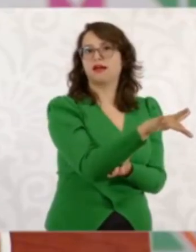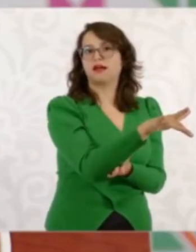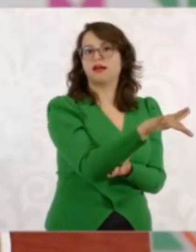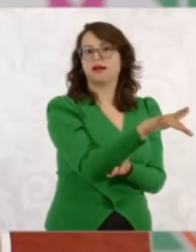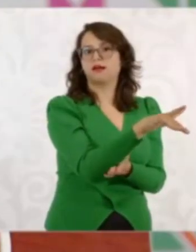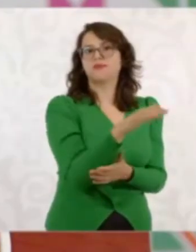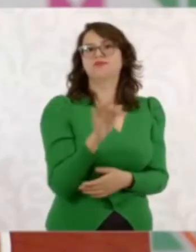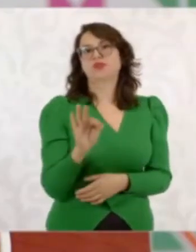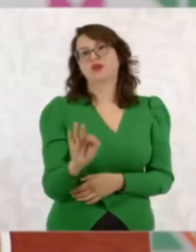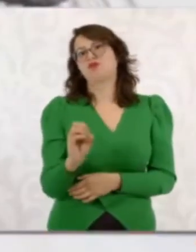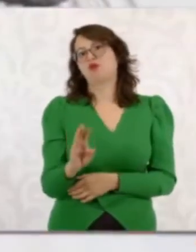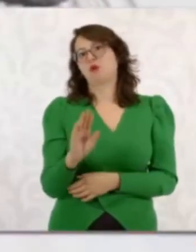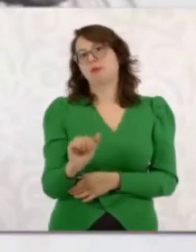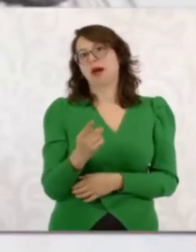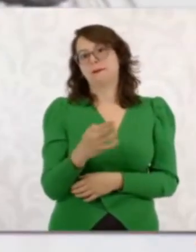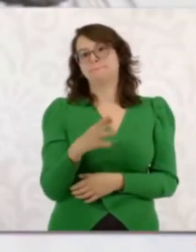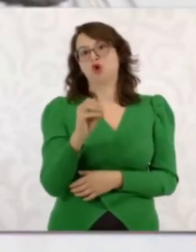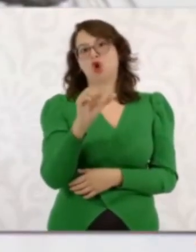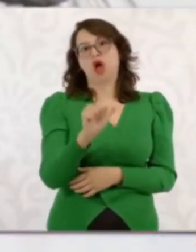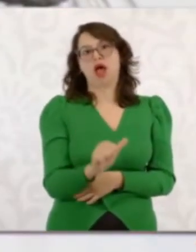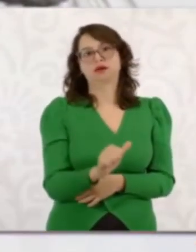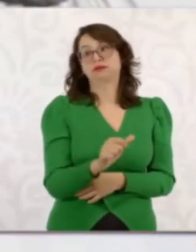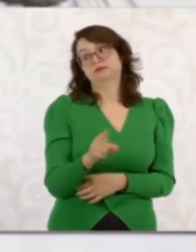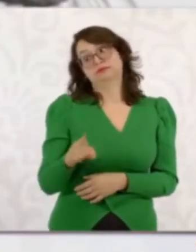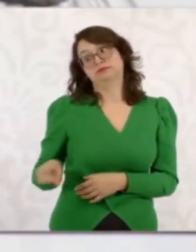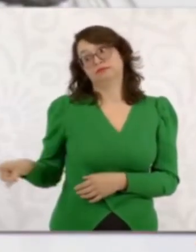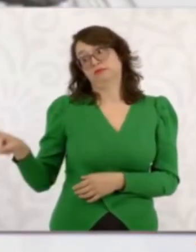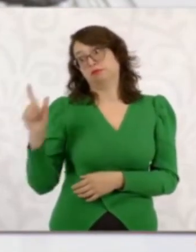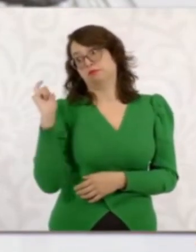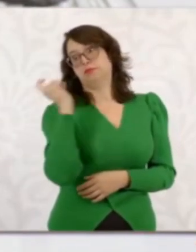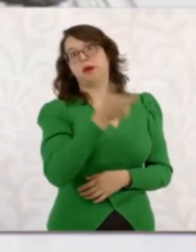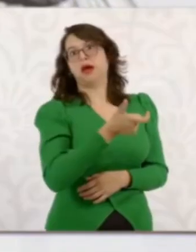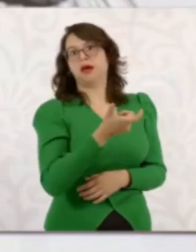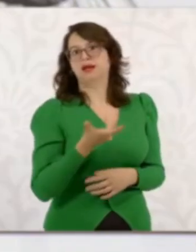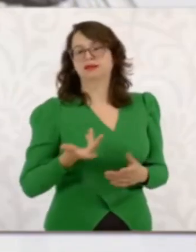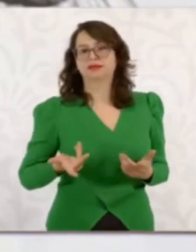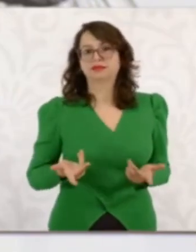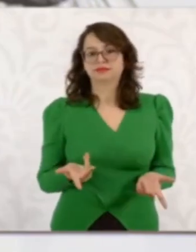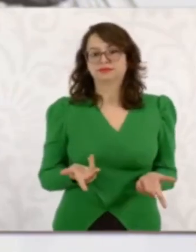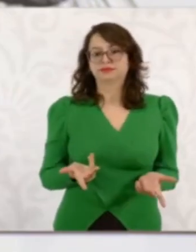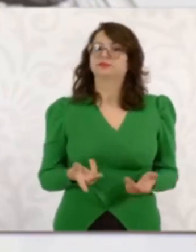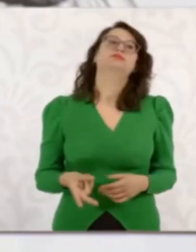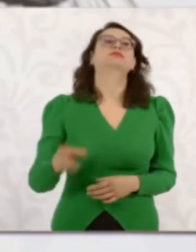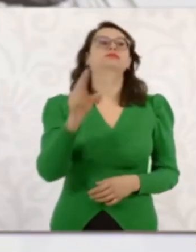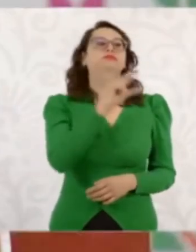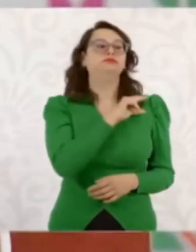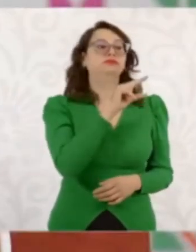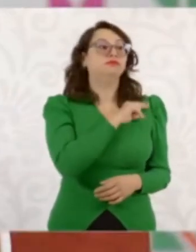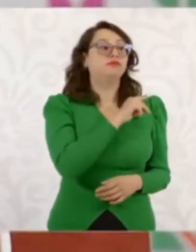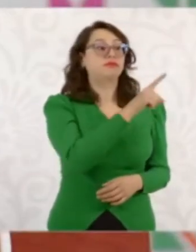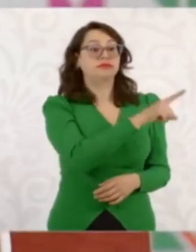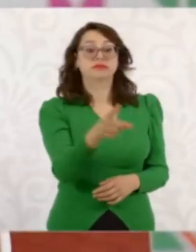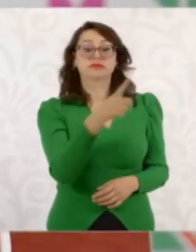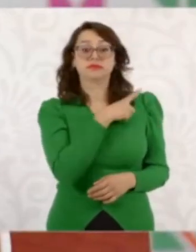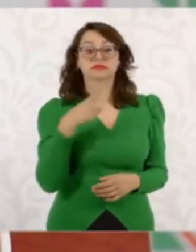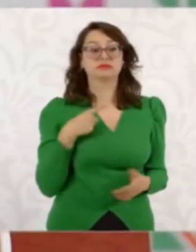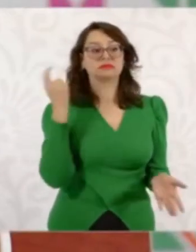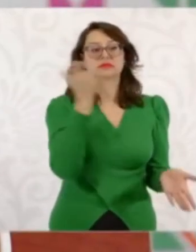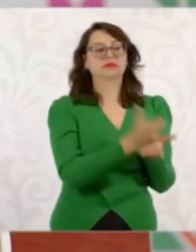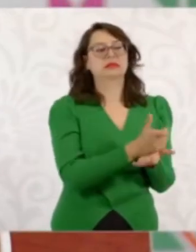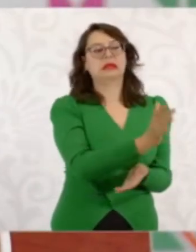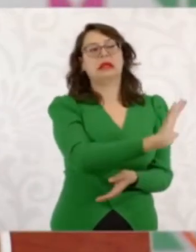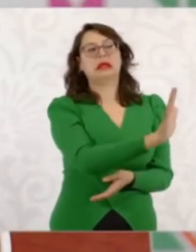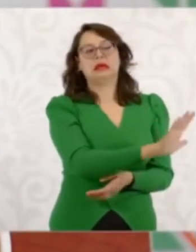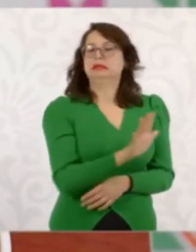con el FOBAPROA, una deuda privada que la hace pública y